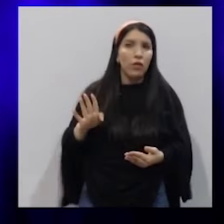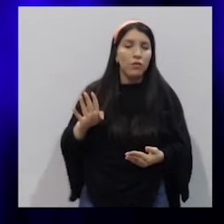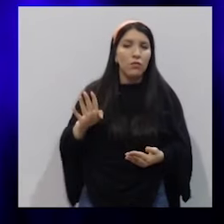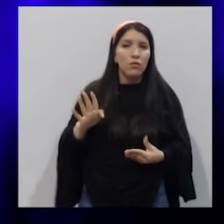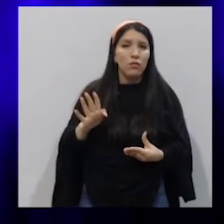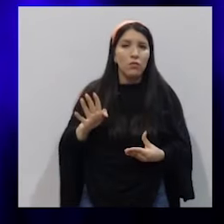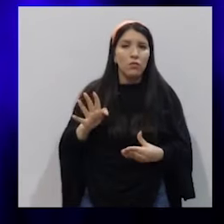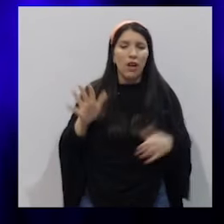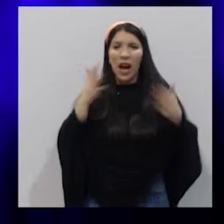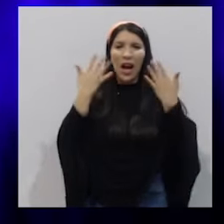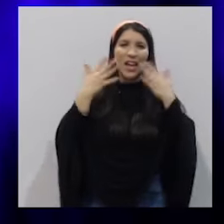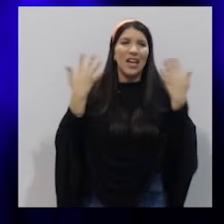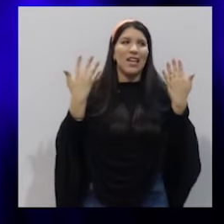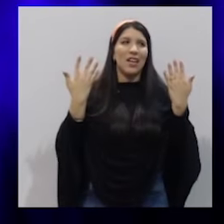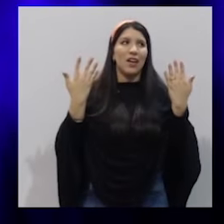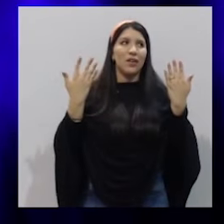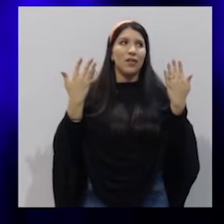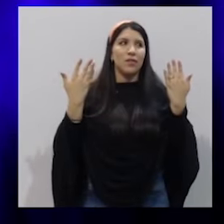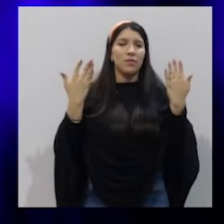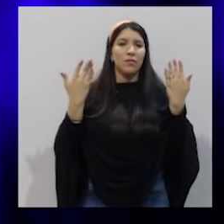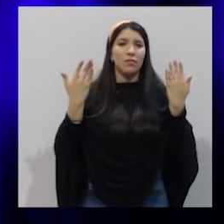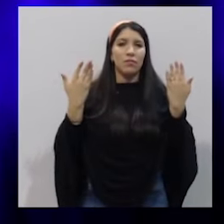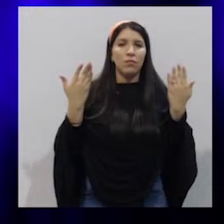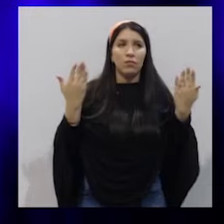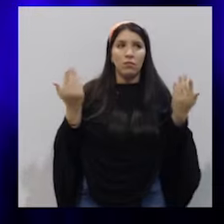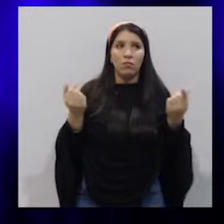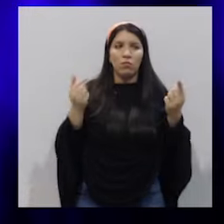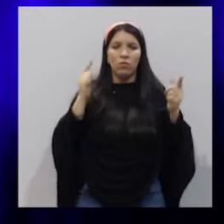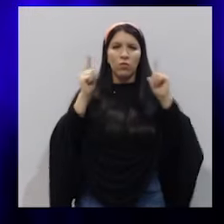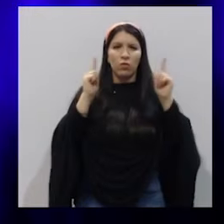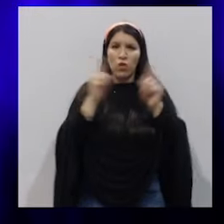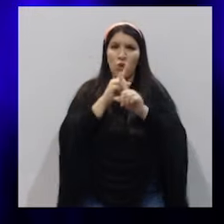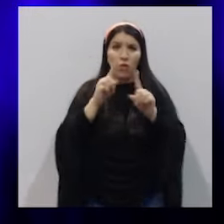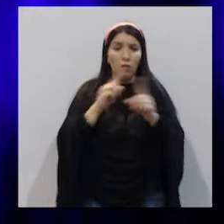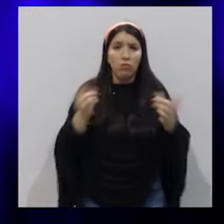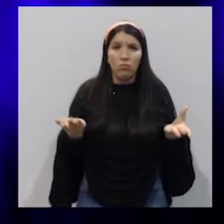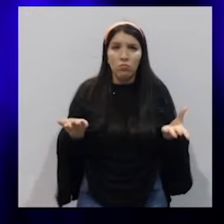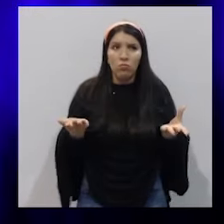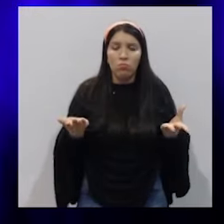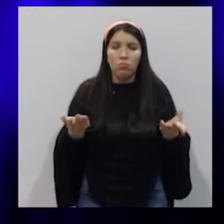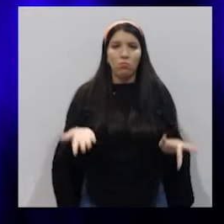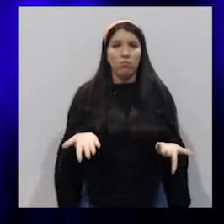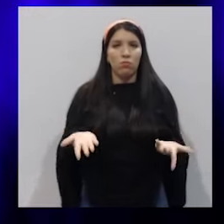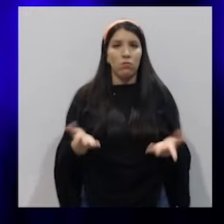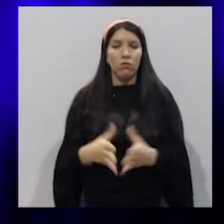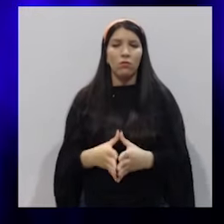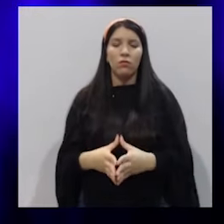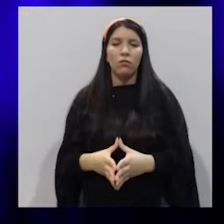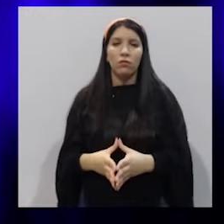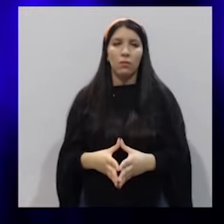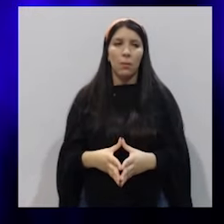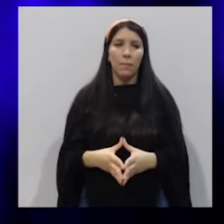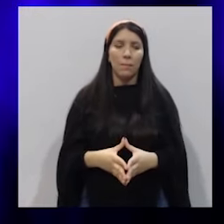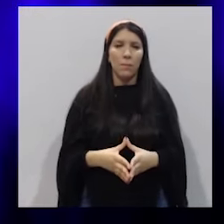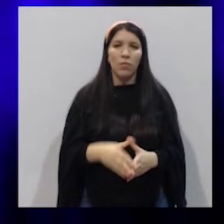espíritu santo precisamente porque han permitido que algunas estrategias de satanás afecten su